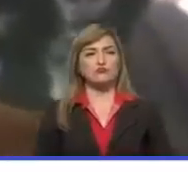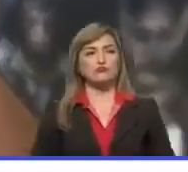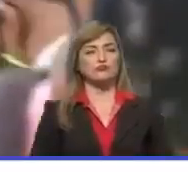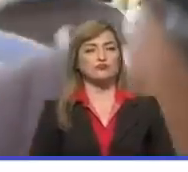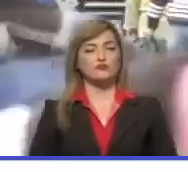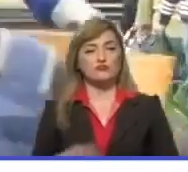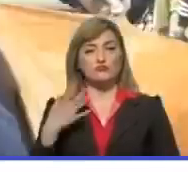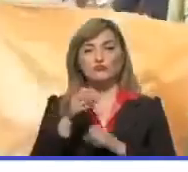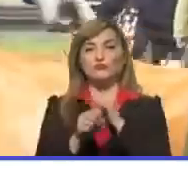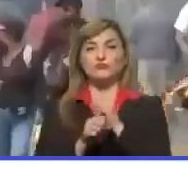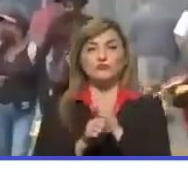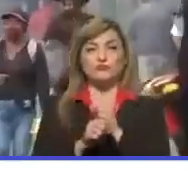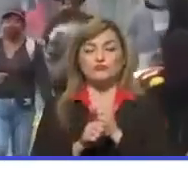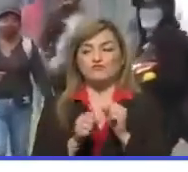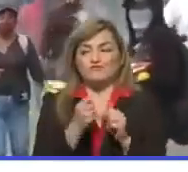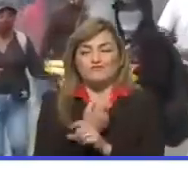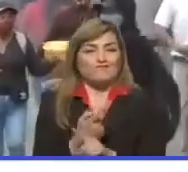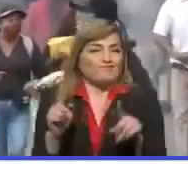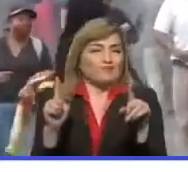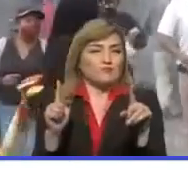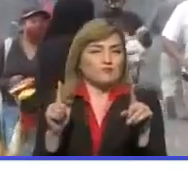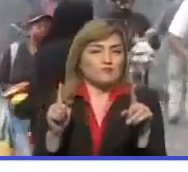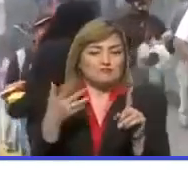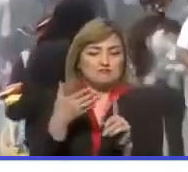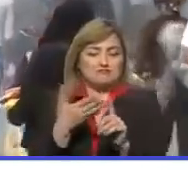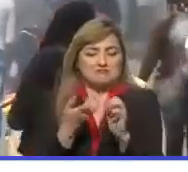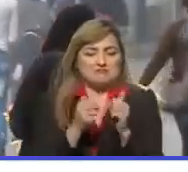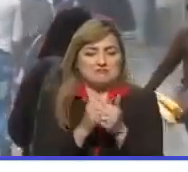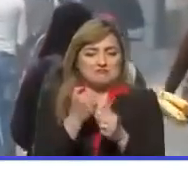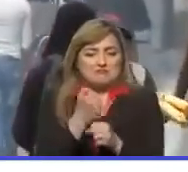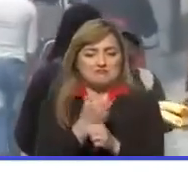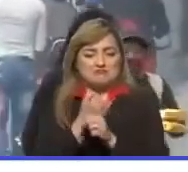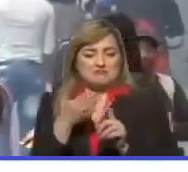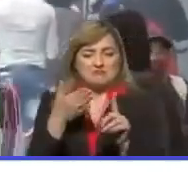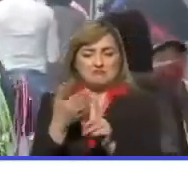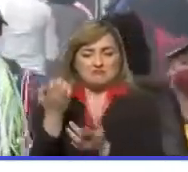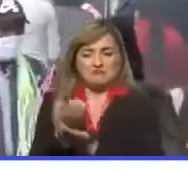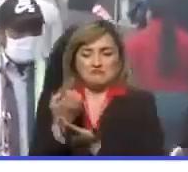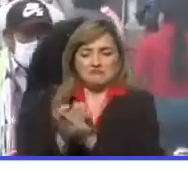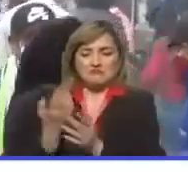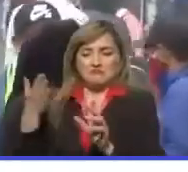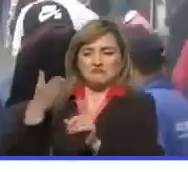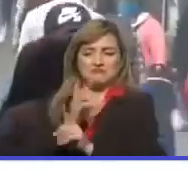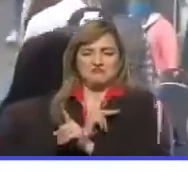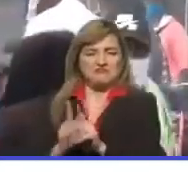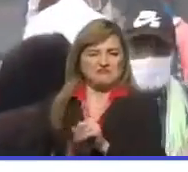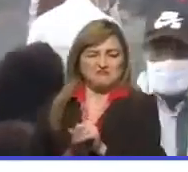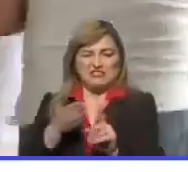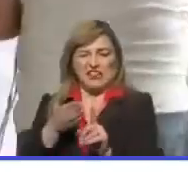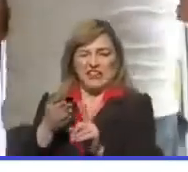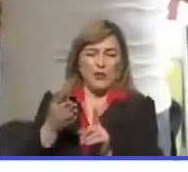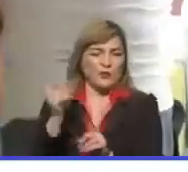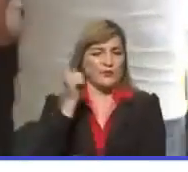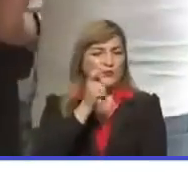año atípico que ha puesto retos en ámbitos laborales, sociales, económicos y personales, también ha generado un cambio en la forma en la que realizan sus